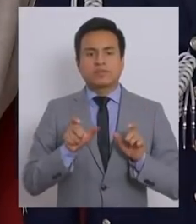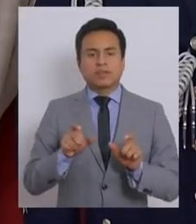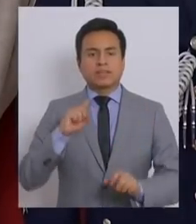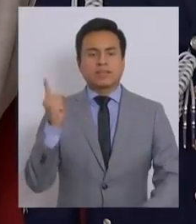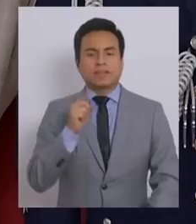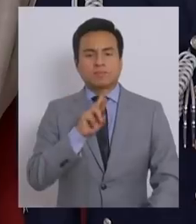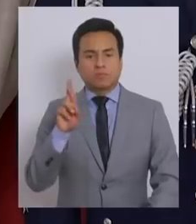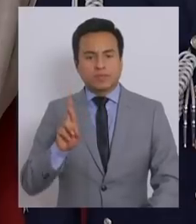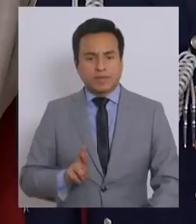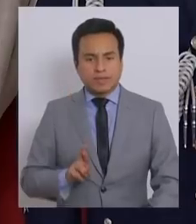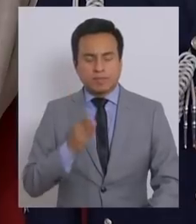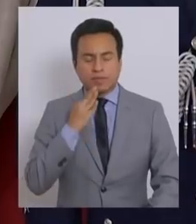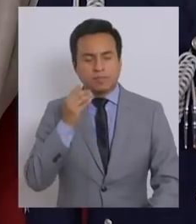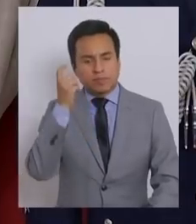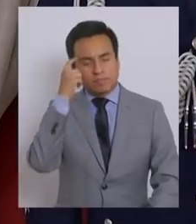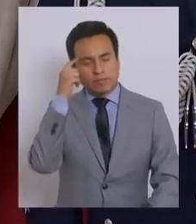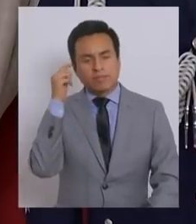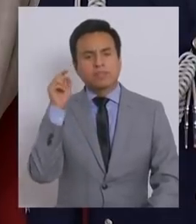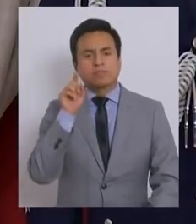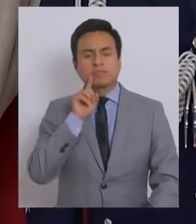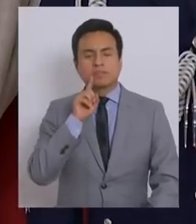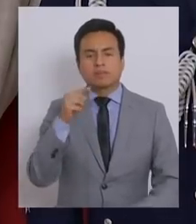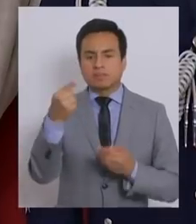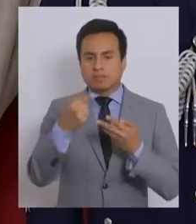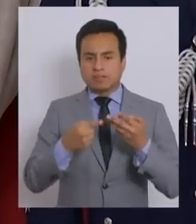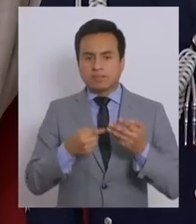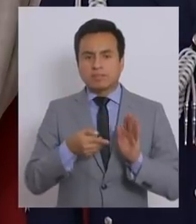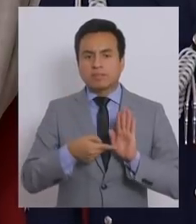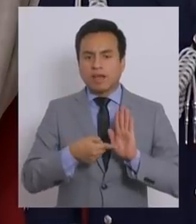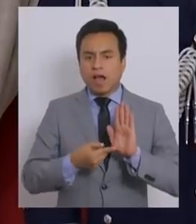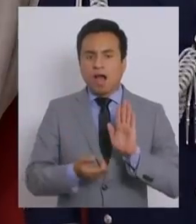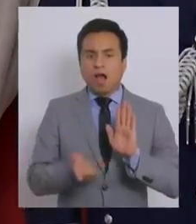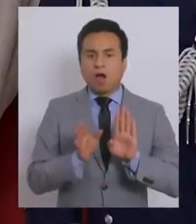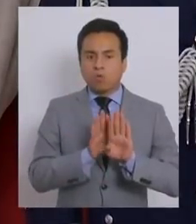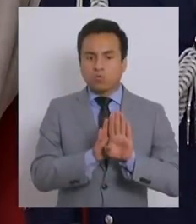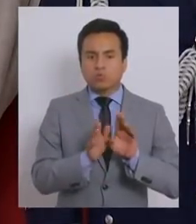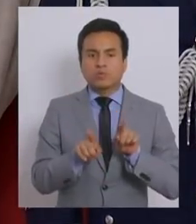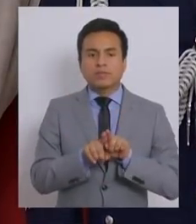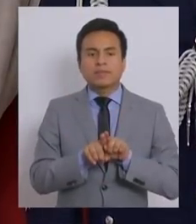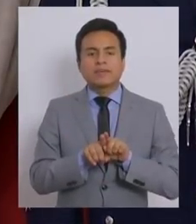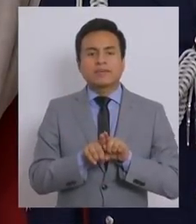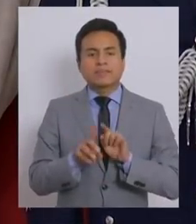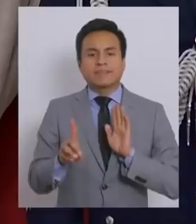de la República y teniendo presente los antecedentes adjuntos, decreto.